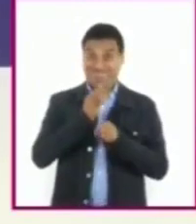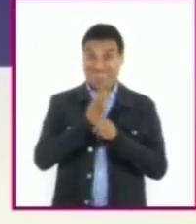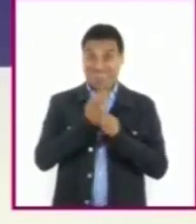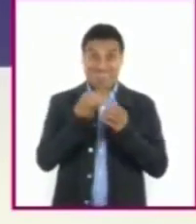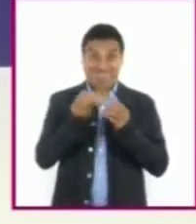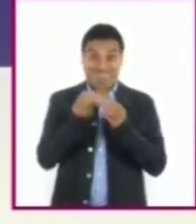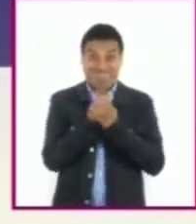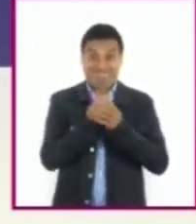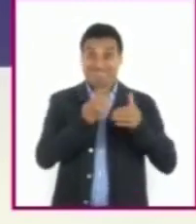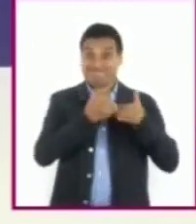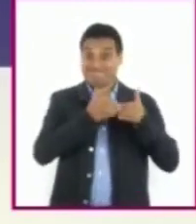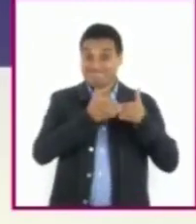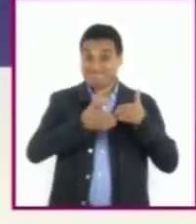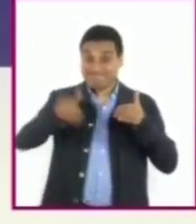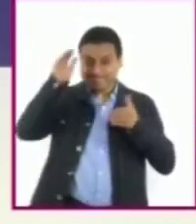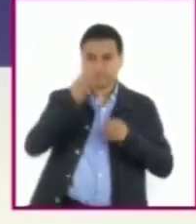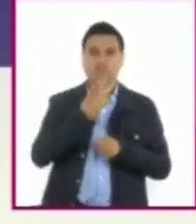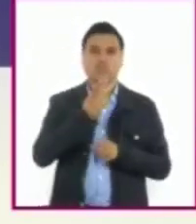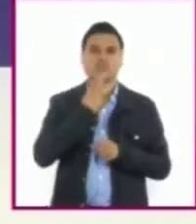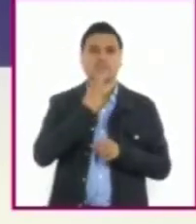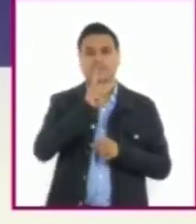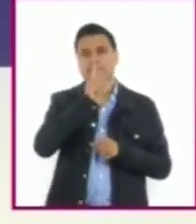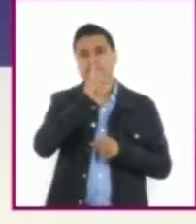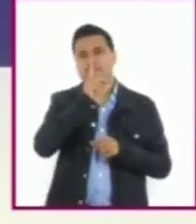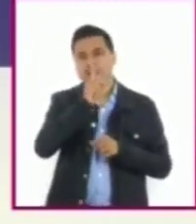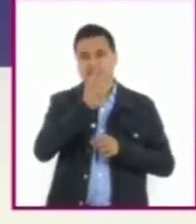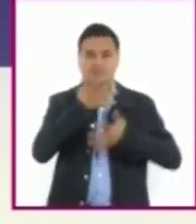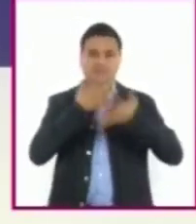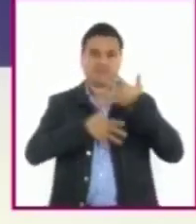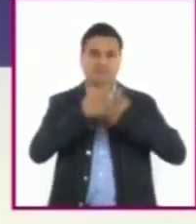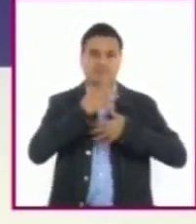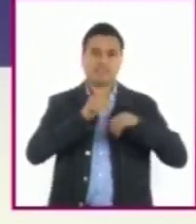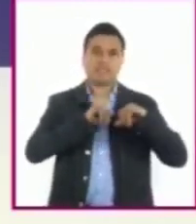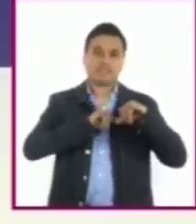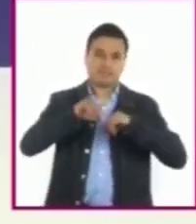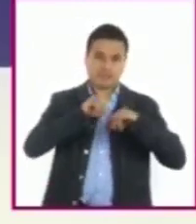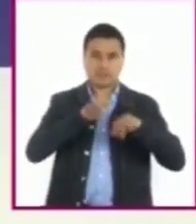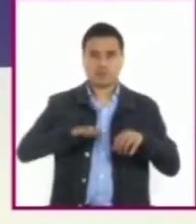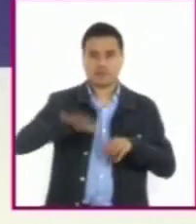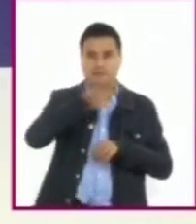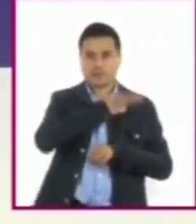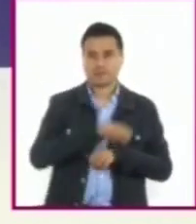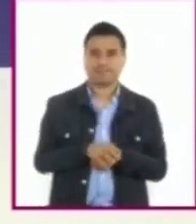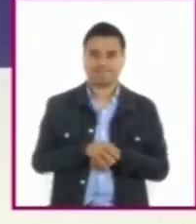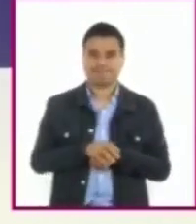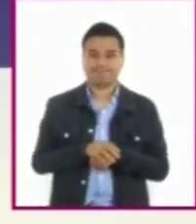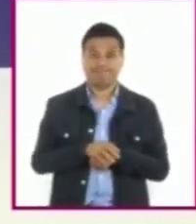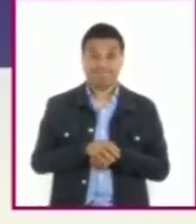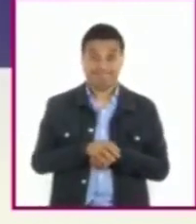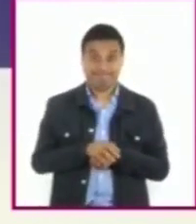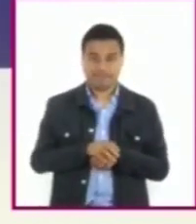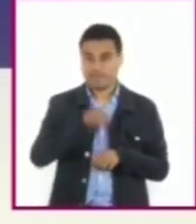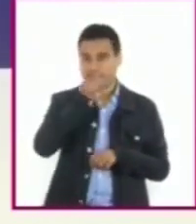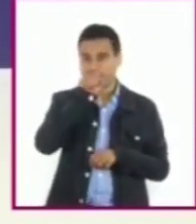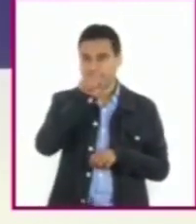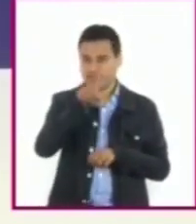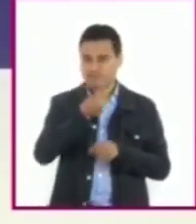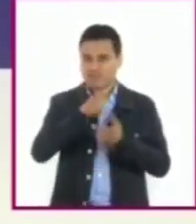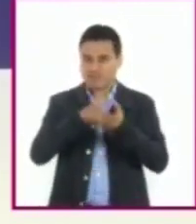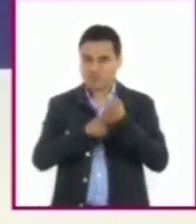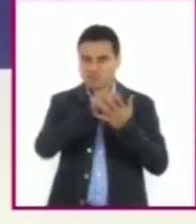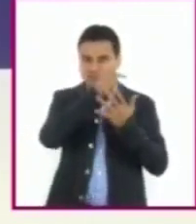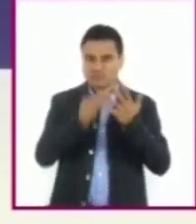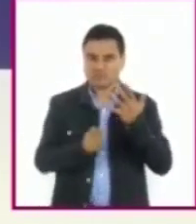a utilizar el concepto de espacio geográfico y reconoceremos sus componentes. En esta sesión lograrás reconocer los